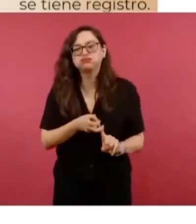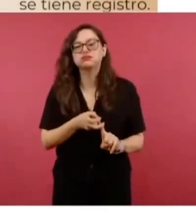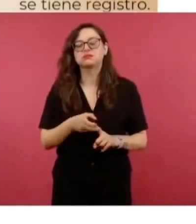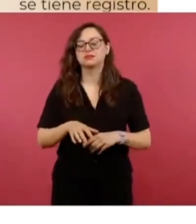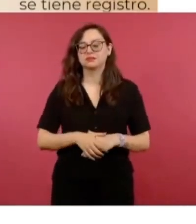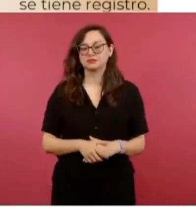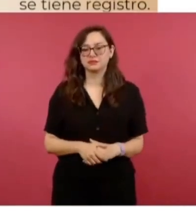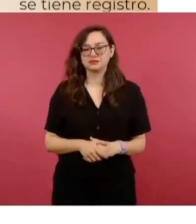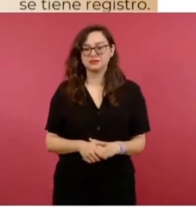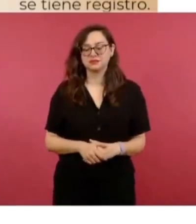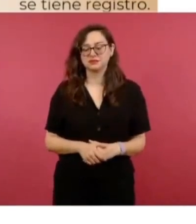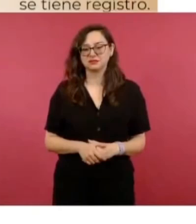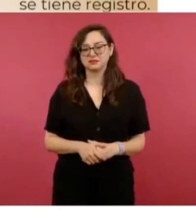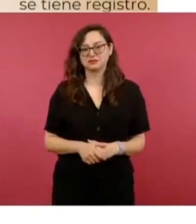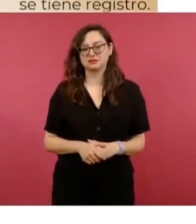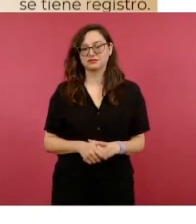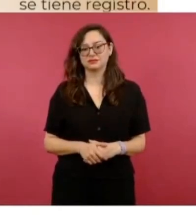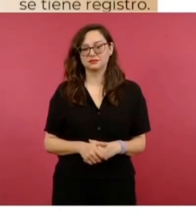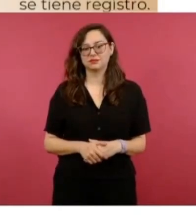Gutiérrez Barrios.